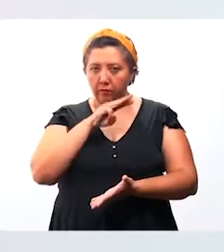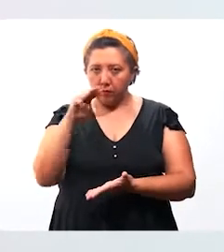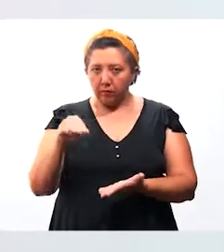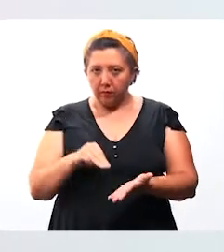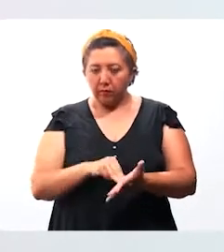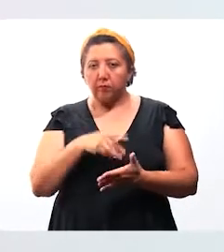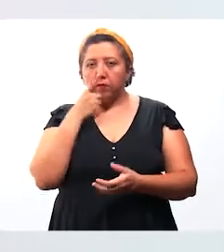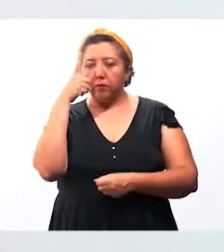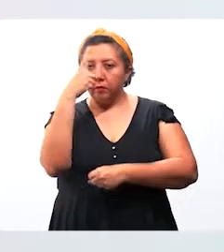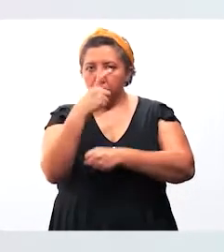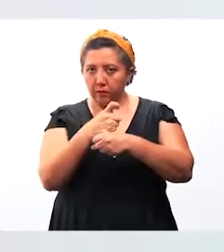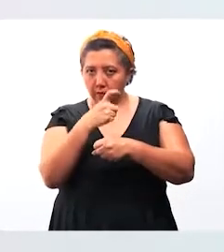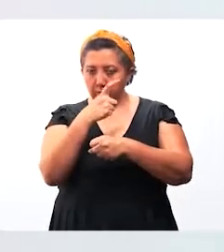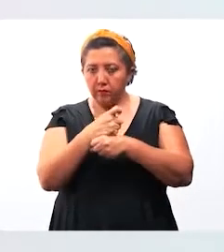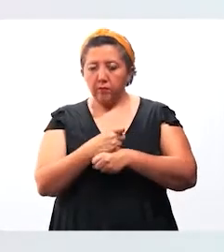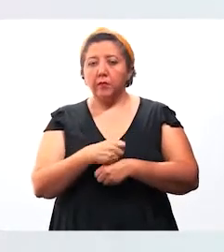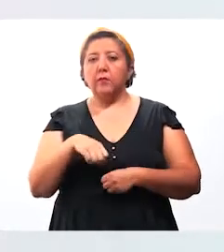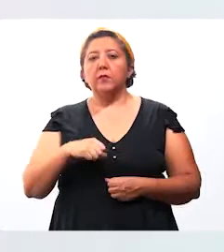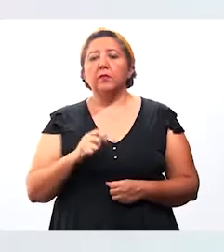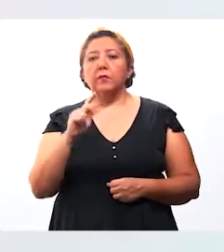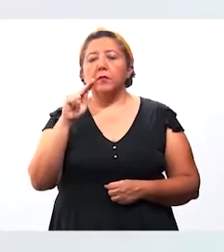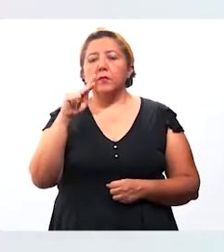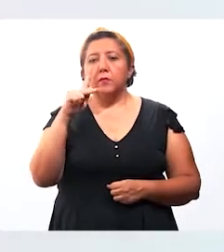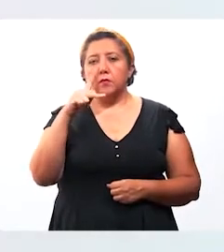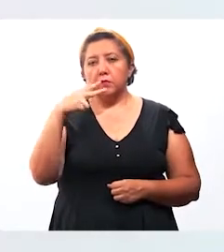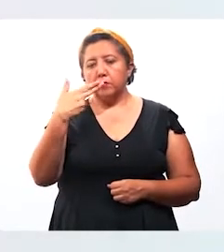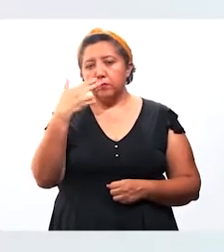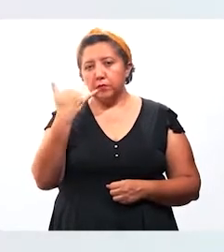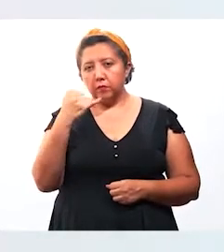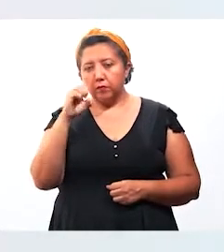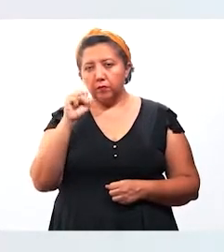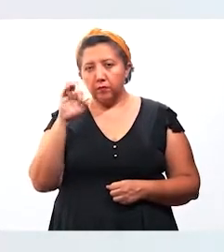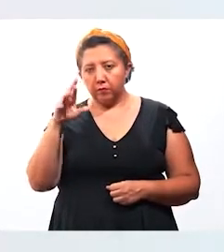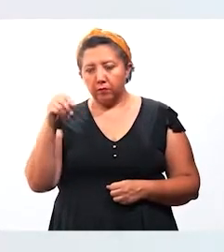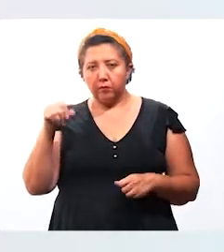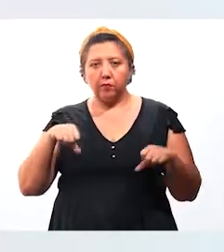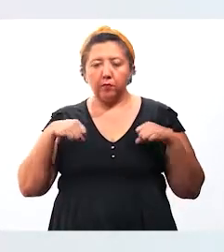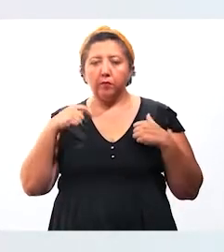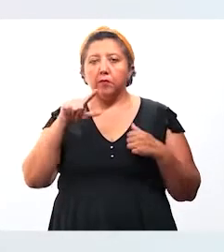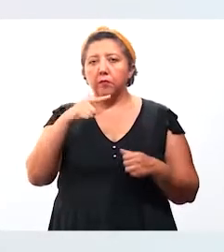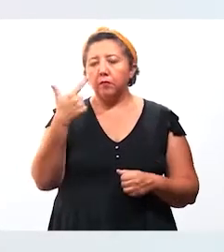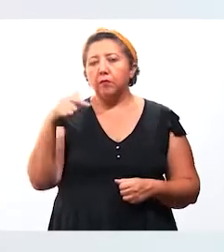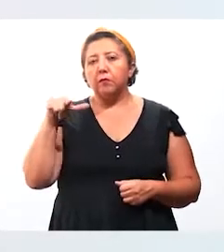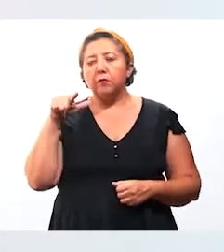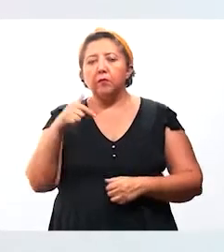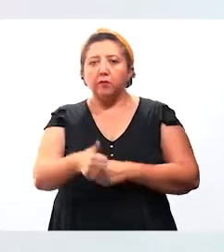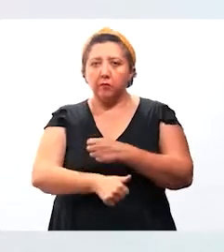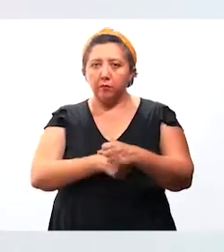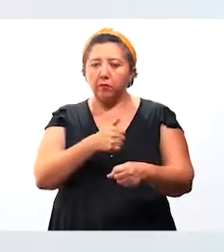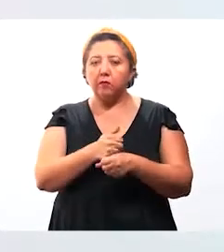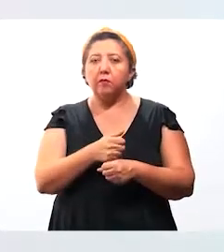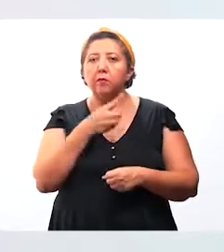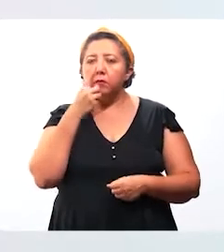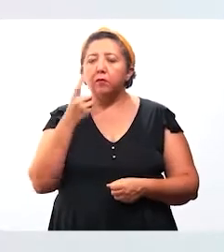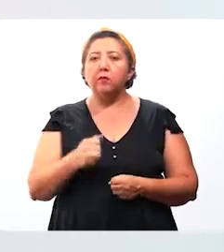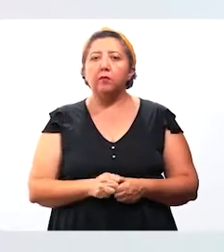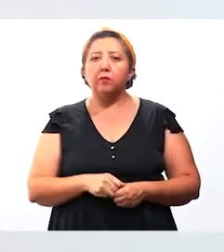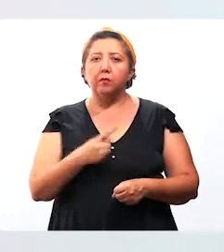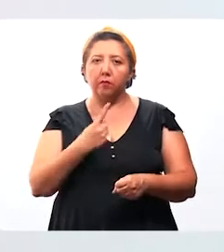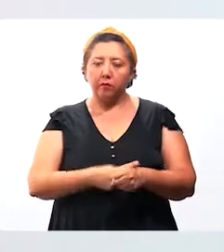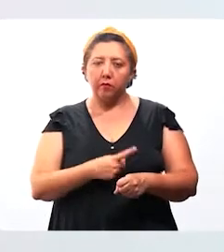Mérida la aplicación de la primera dosis de la vacuna contra el coronavirus para adolescentes de 12 a 17 años de edad